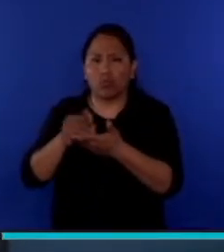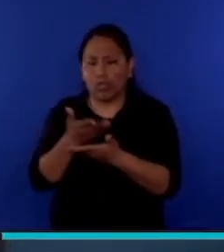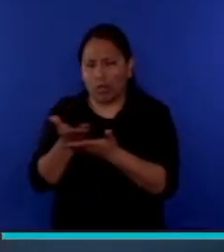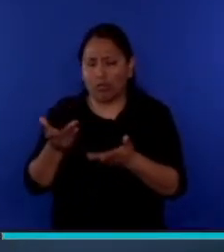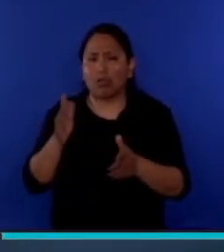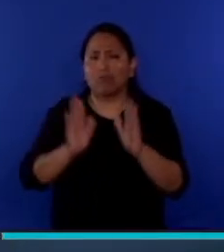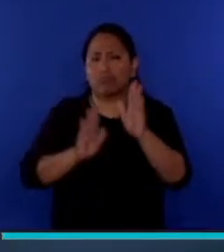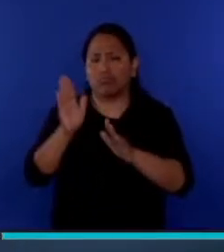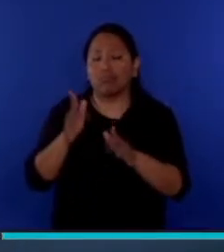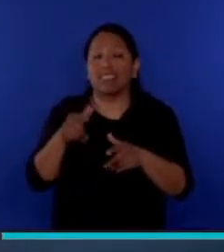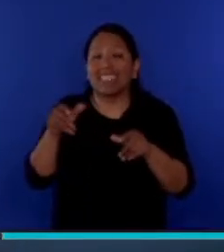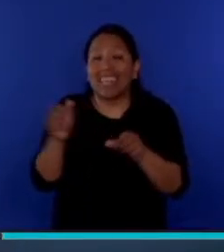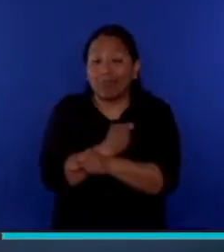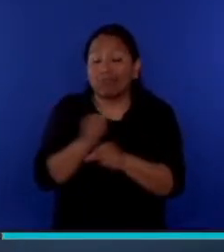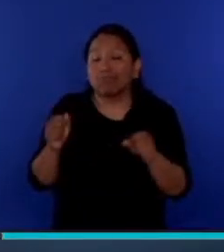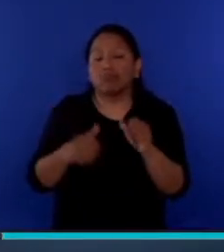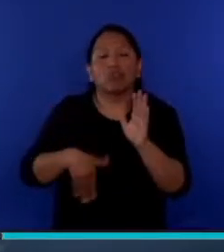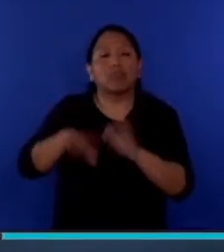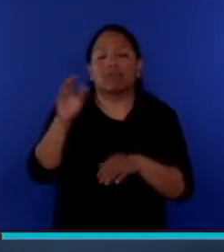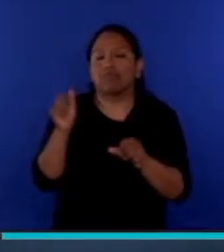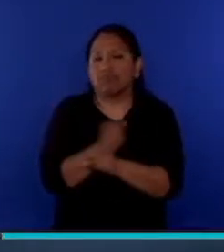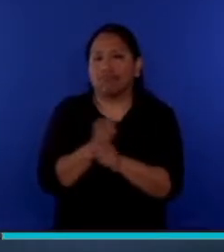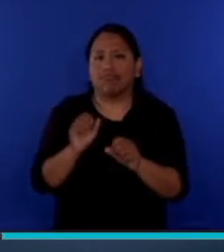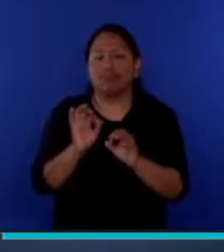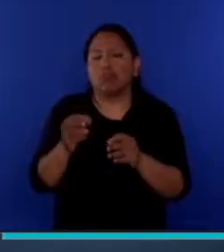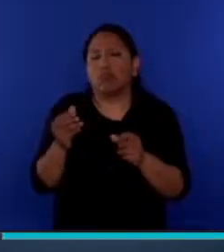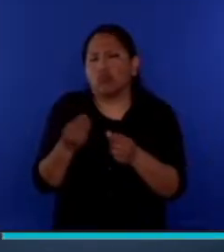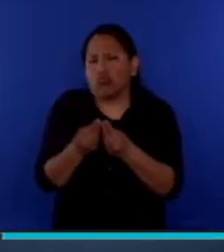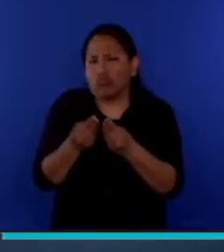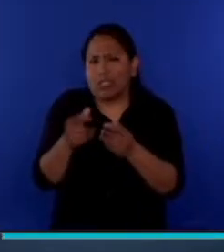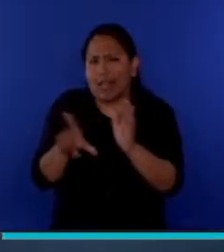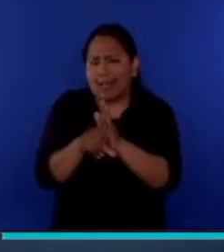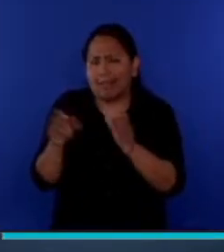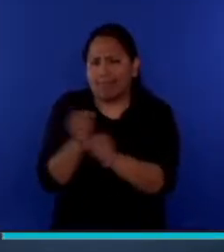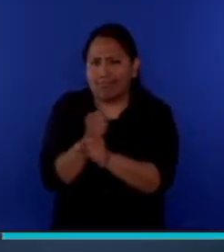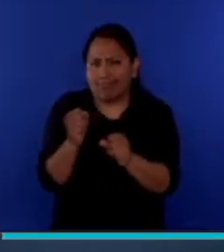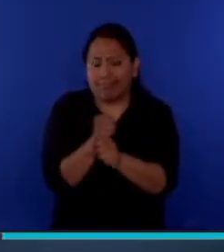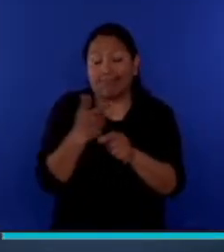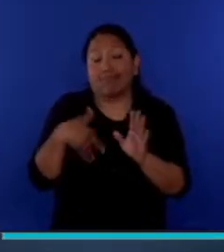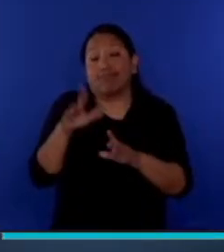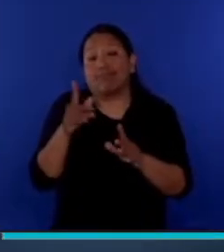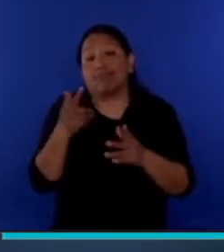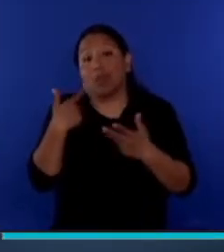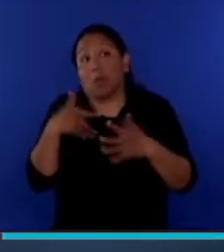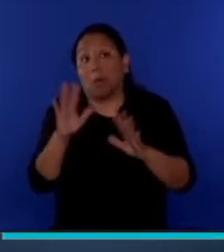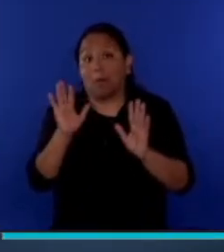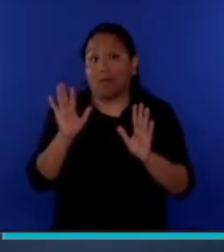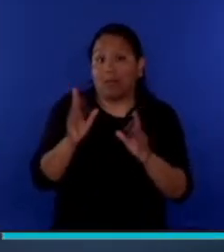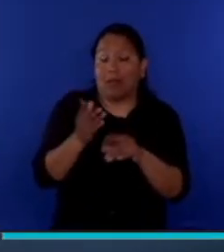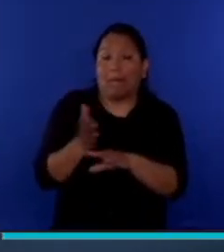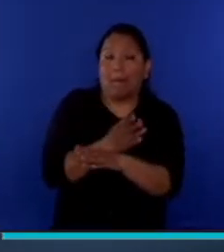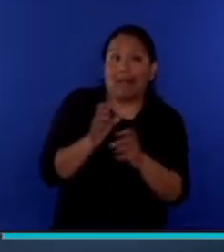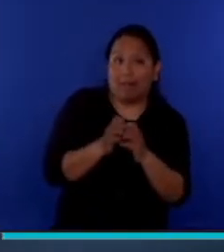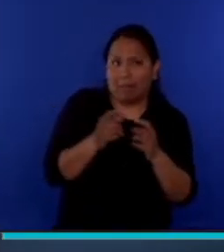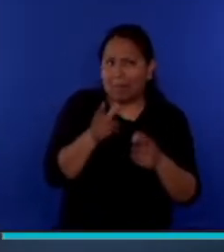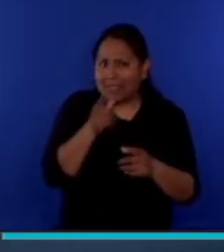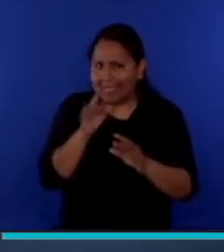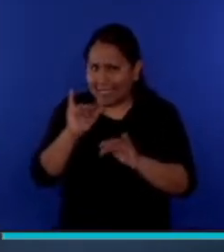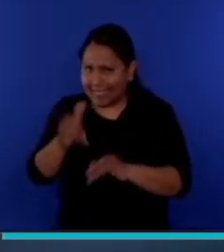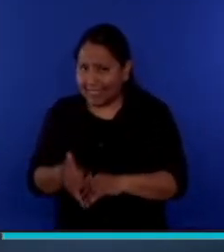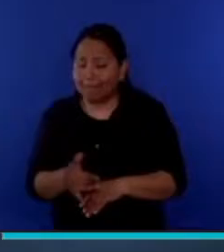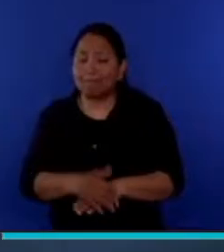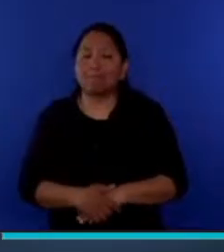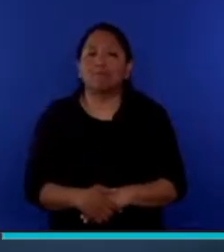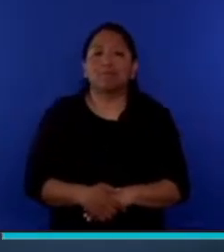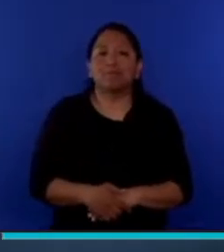votamos. Esta ley la sacamos por unanimidad, hemos sacado varias leyes por unanimidad, bueno, o al menos era así antes de la labor, después me cuentan, pero creo que sí.